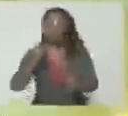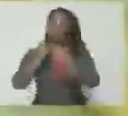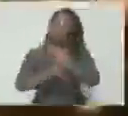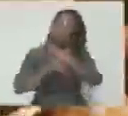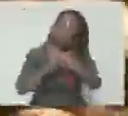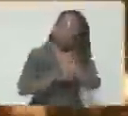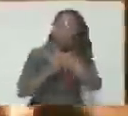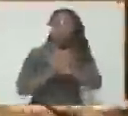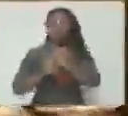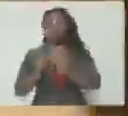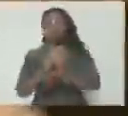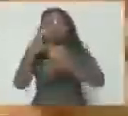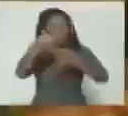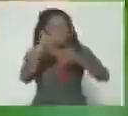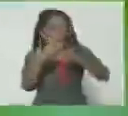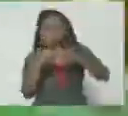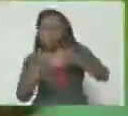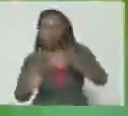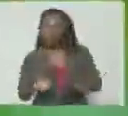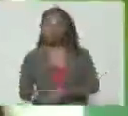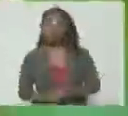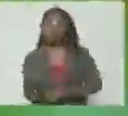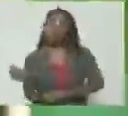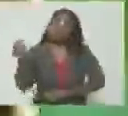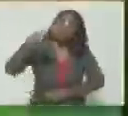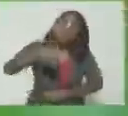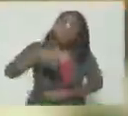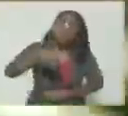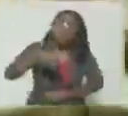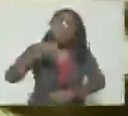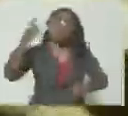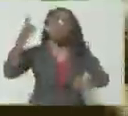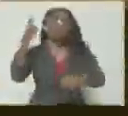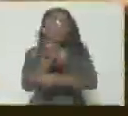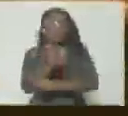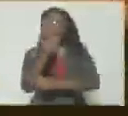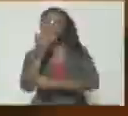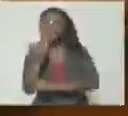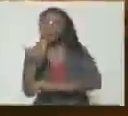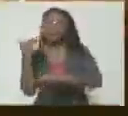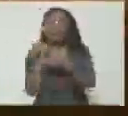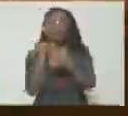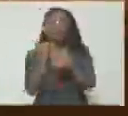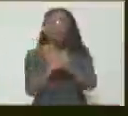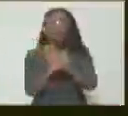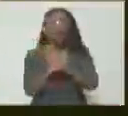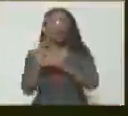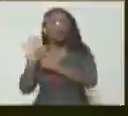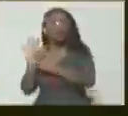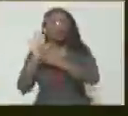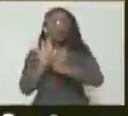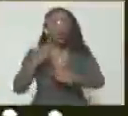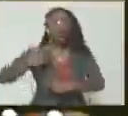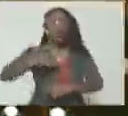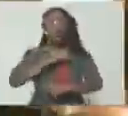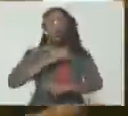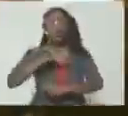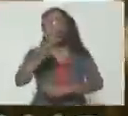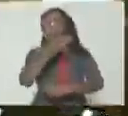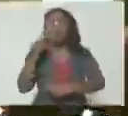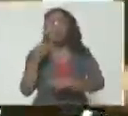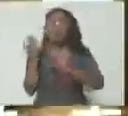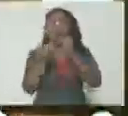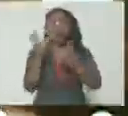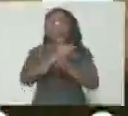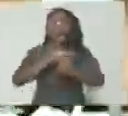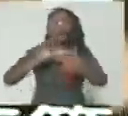deportiva, etcétera. Además, debe permitirse mostrar nuestra calidad